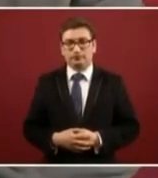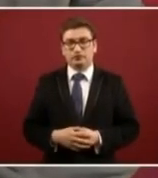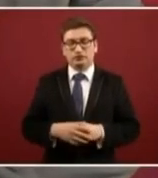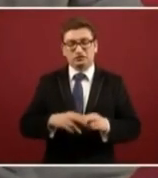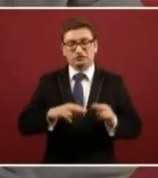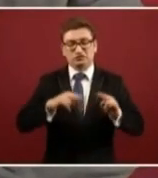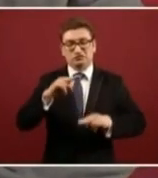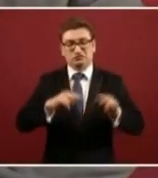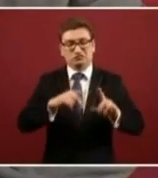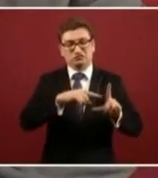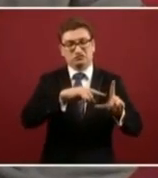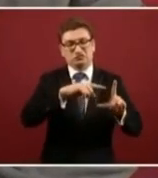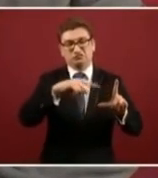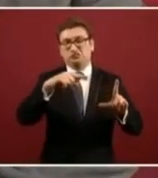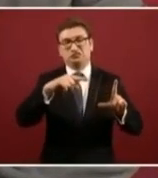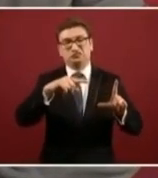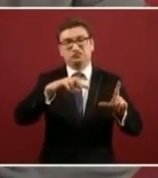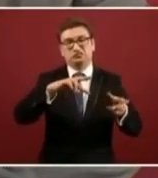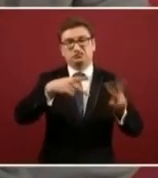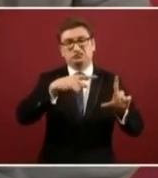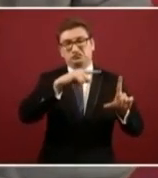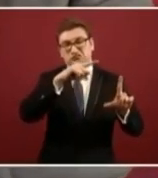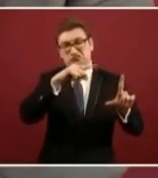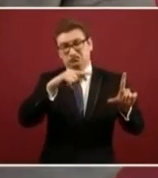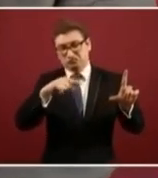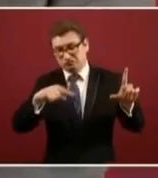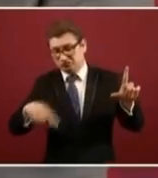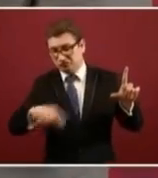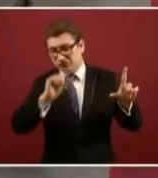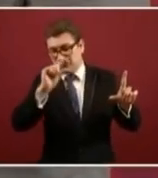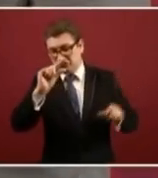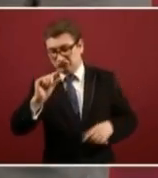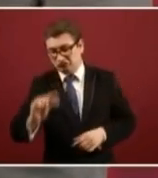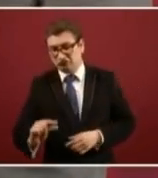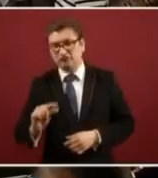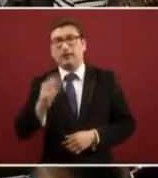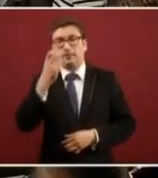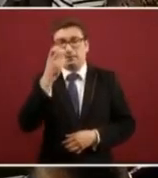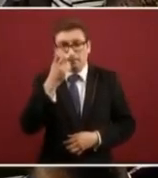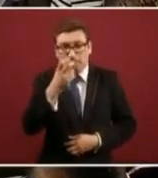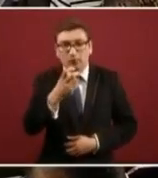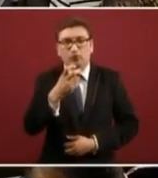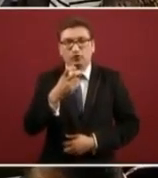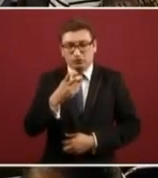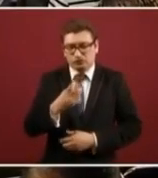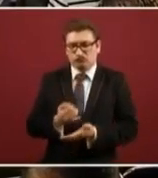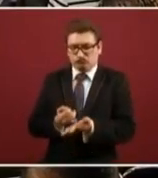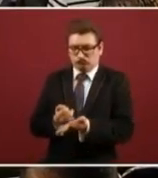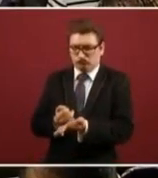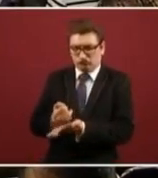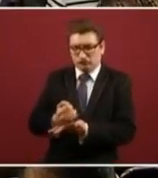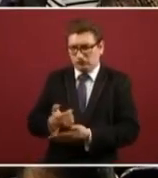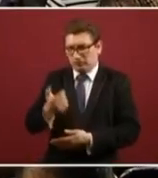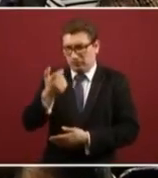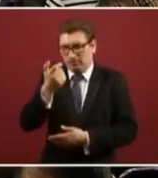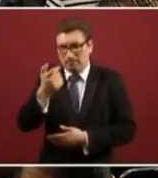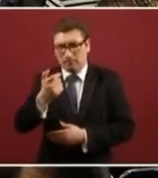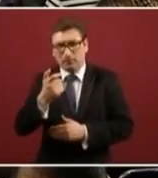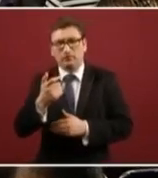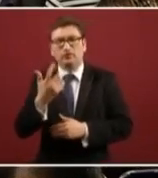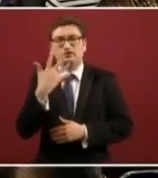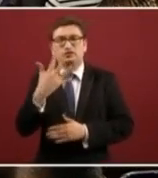menos. Por eso se decide poner un precio de garantía de